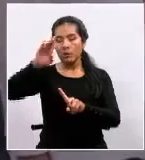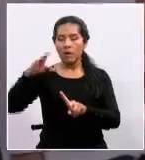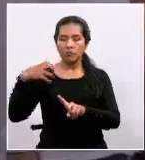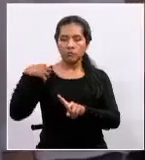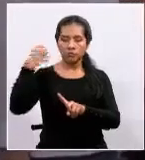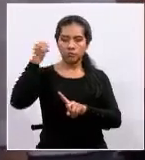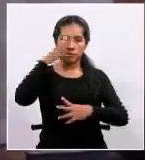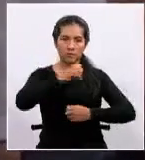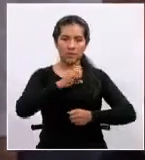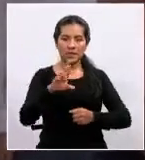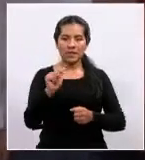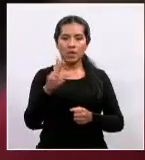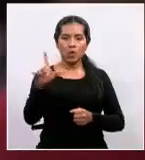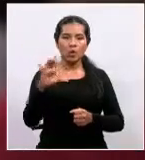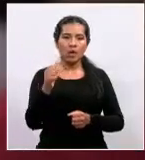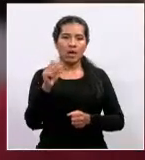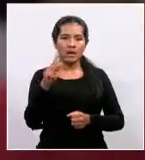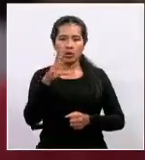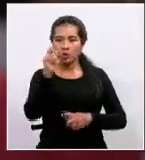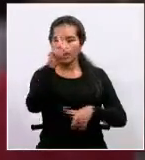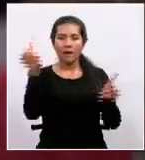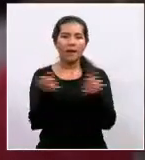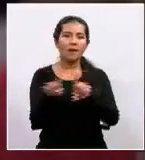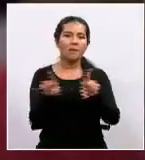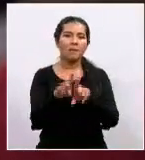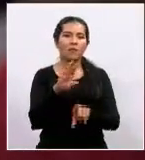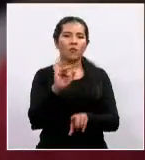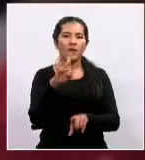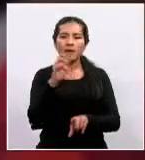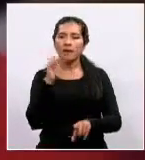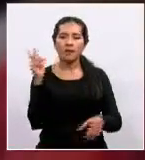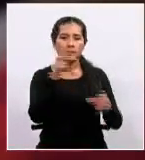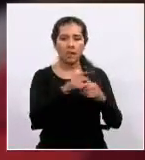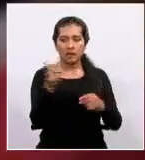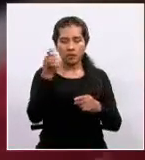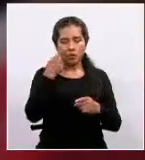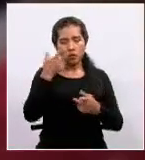ejército Raúl Castro Ruiz, uno de los protagonistas de